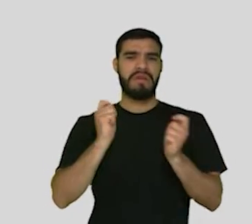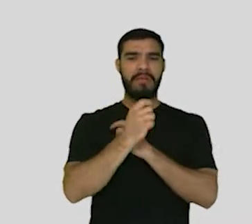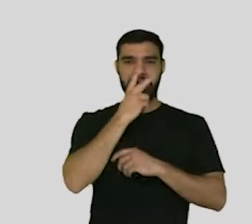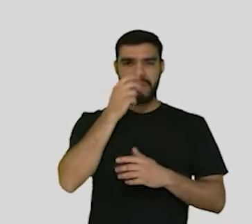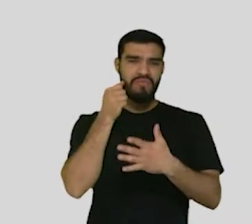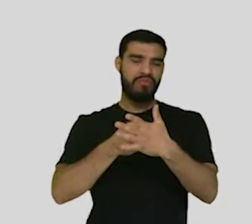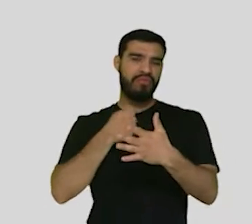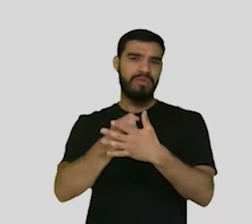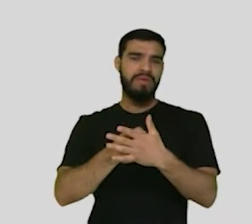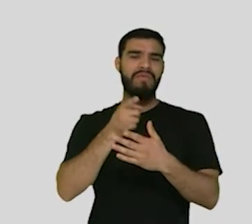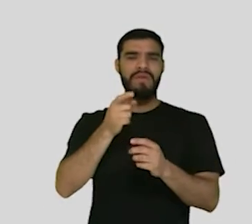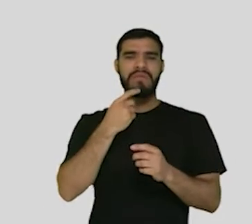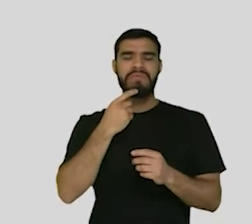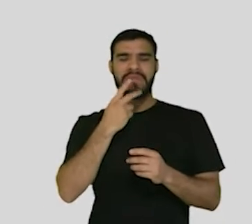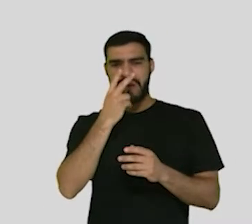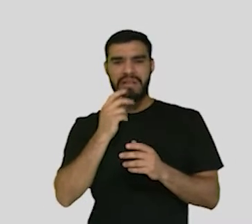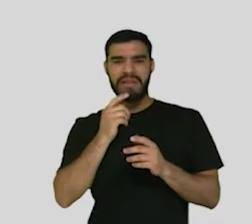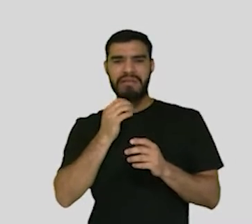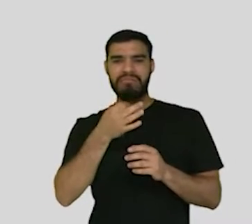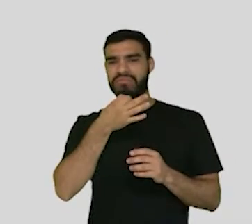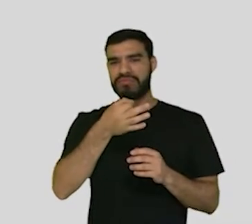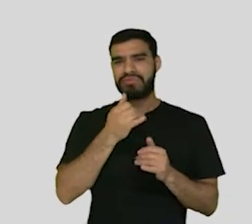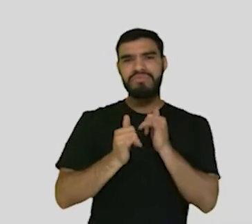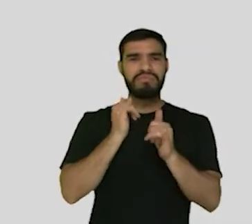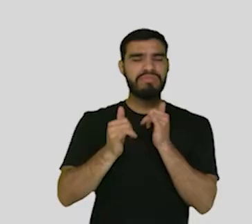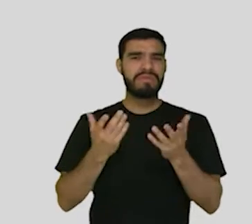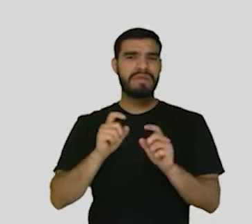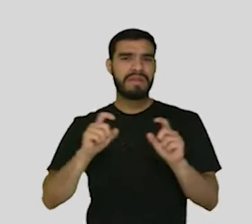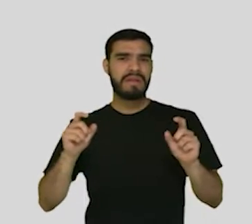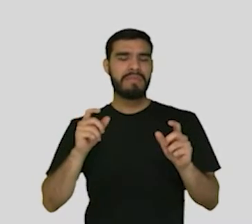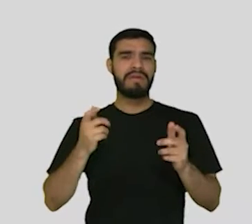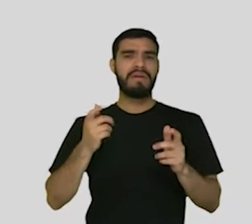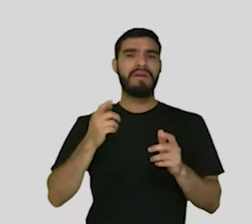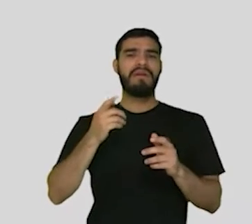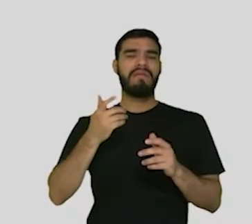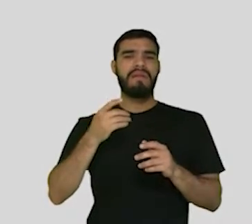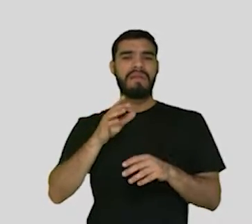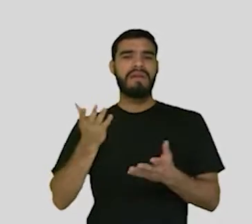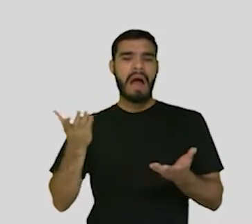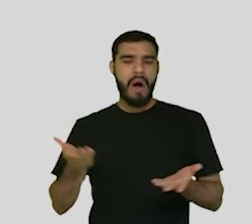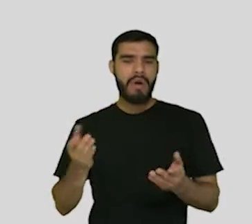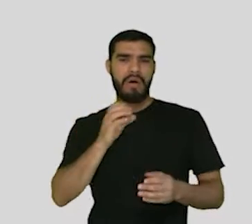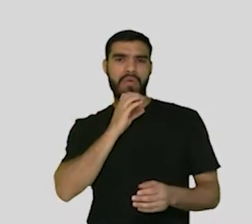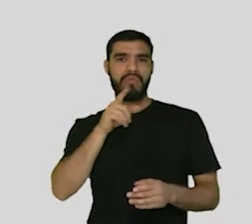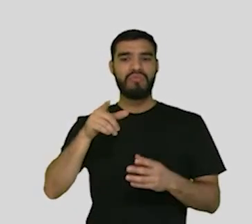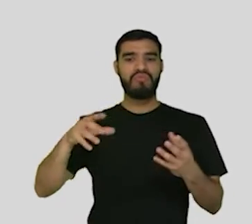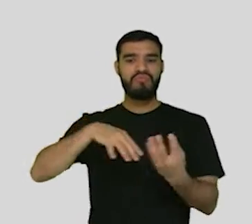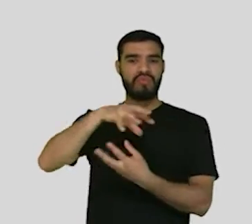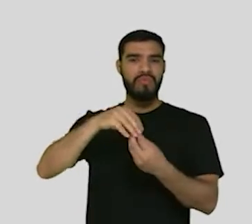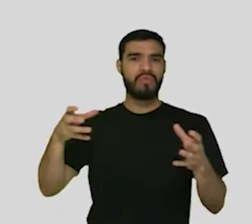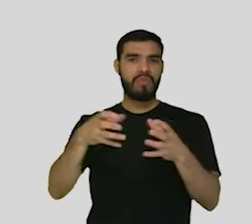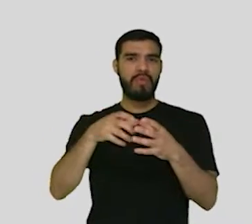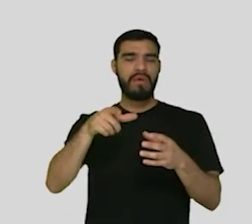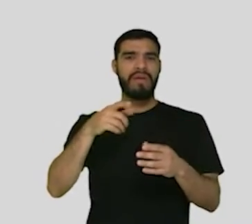cobaco colectivo trans, oñe. Ombapo o cue y derecho de pecatune es mombe u pa e etape